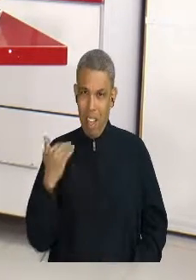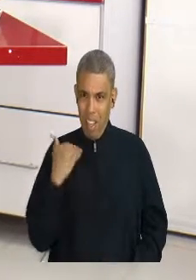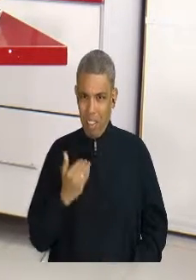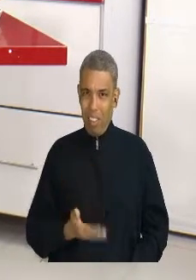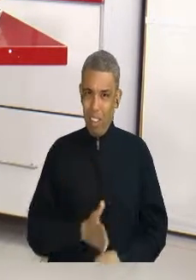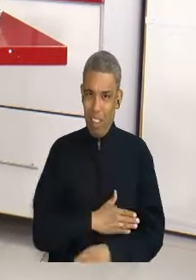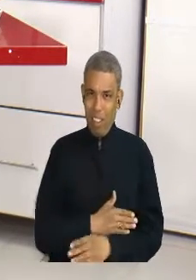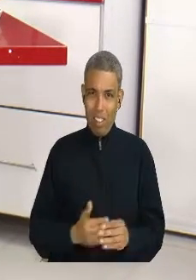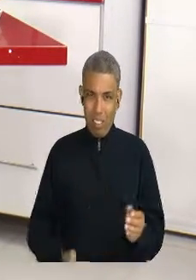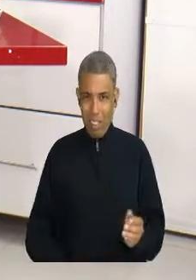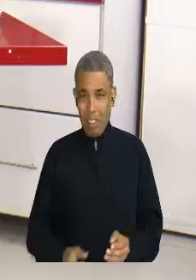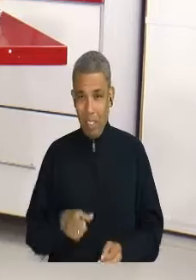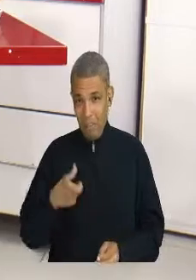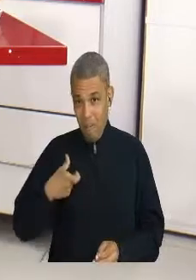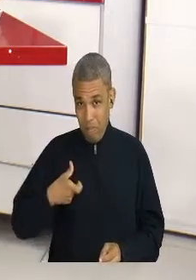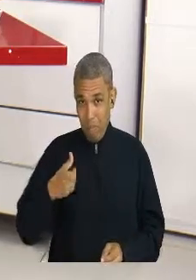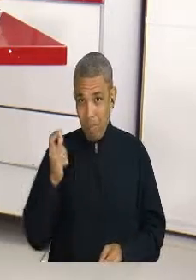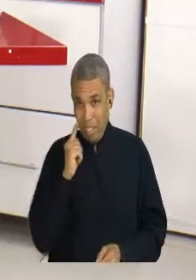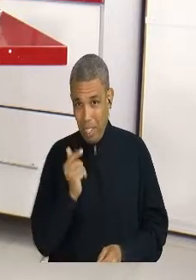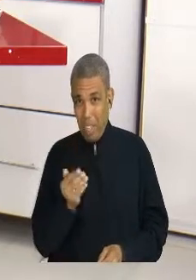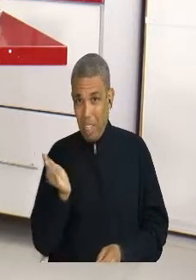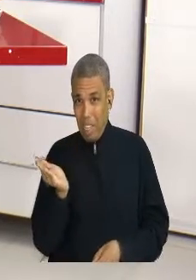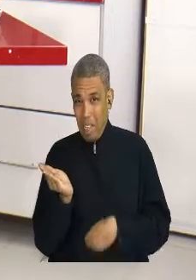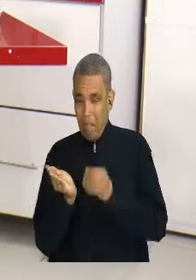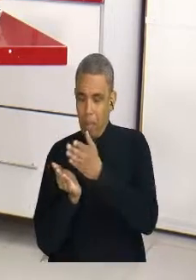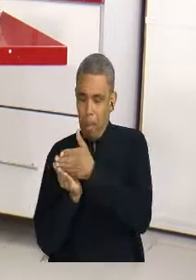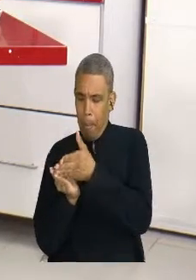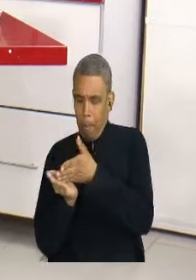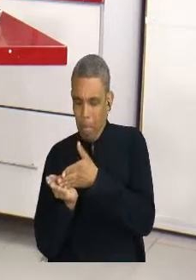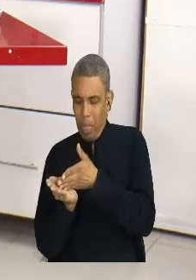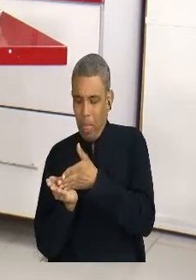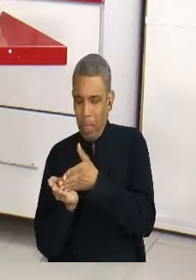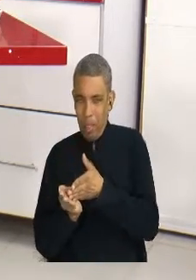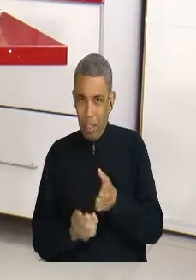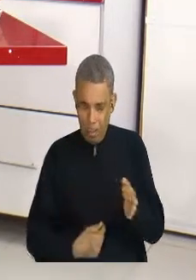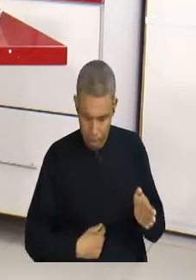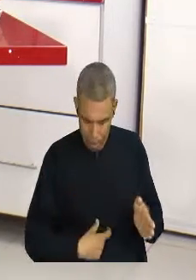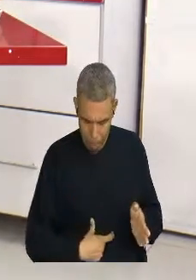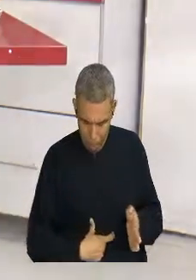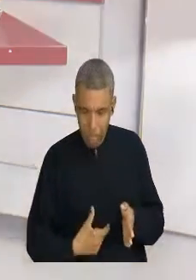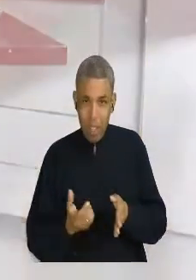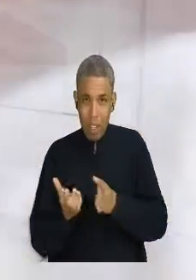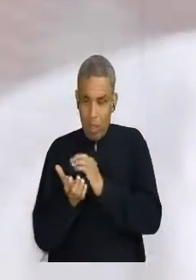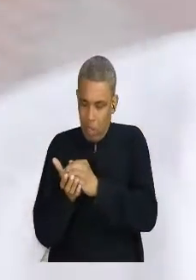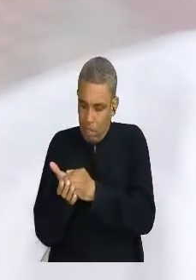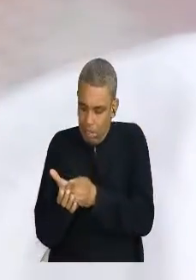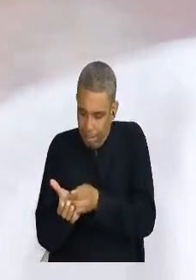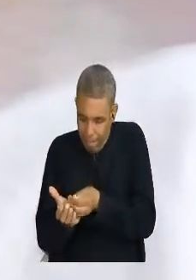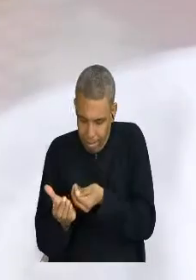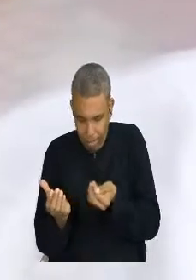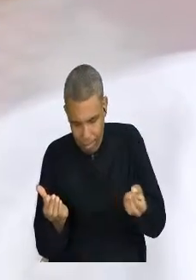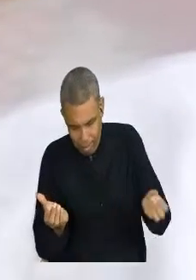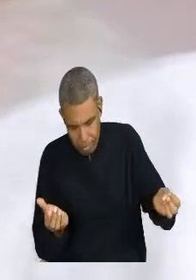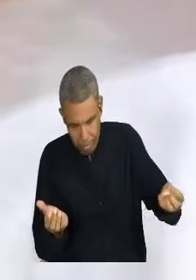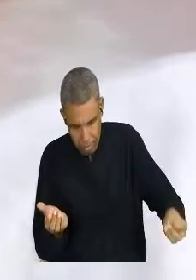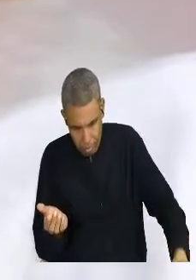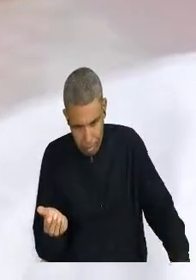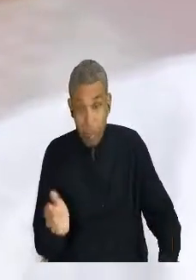sabe que manejar este producto es bastante delicado. Sí, es verdad. Entonces aquí voy a